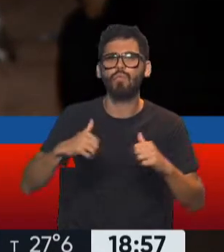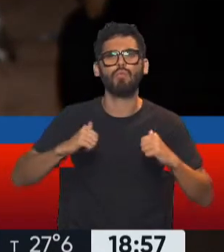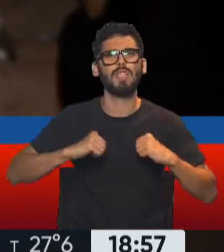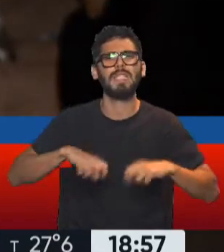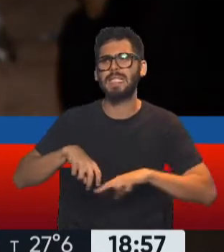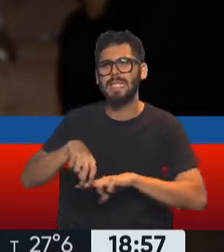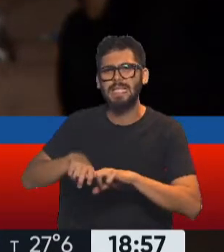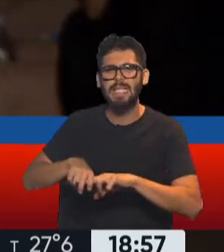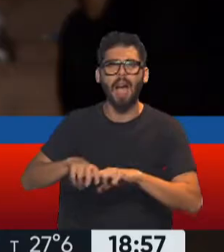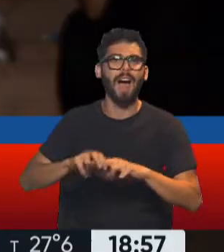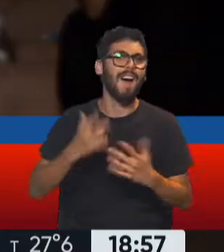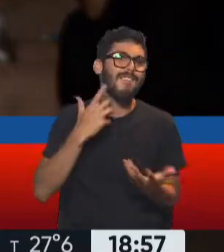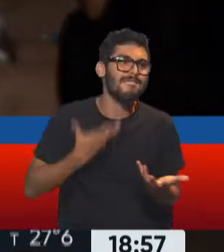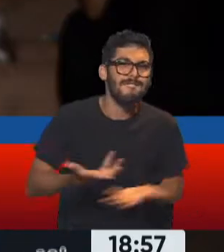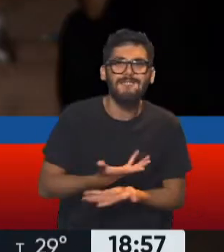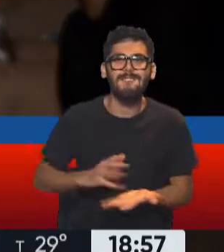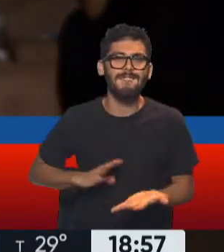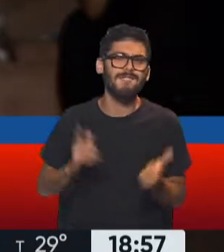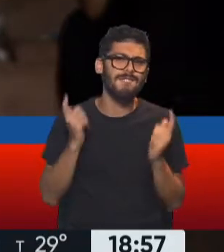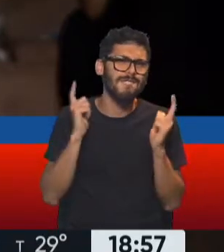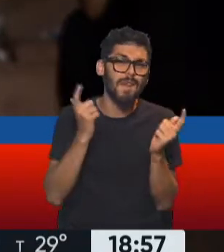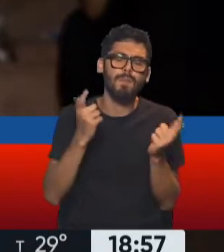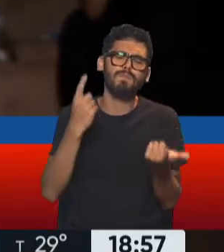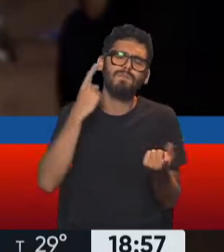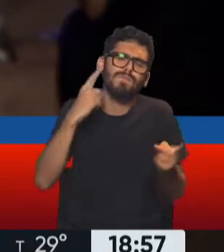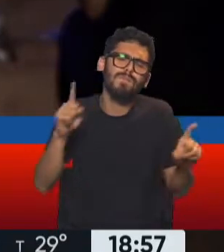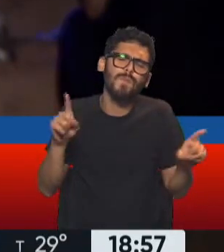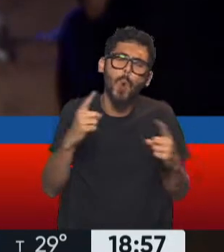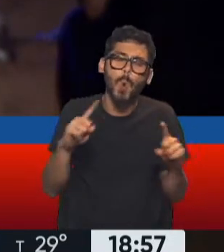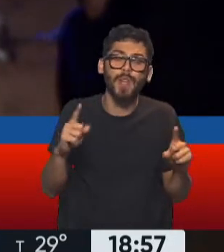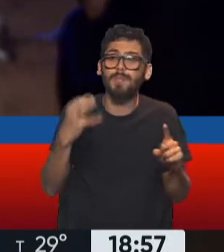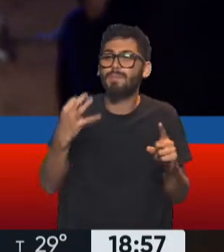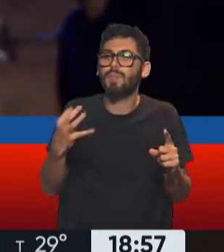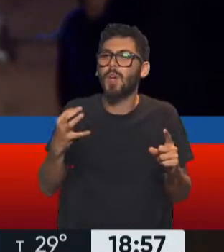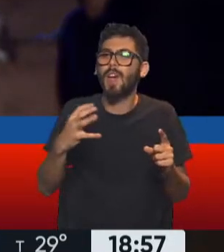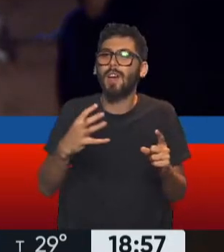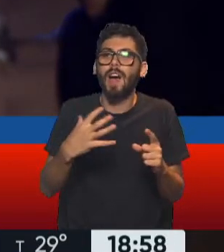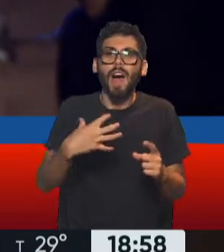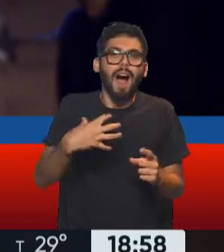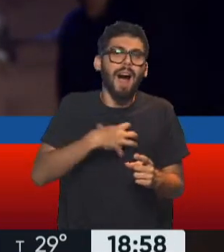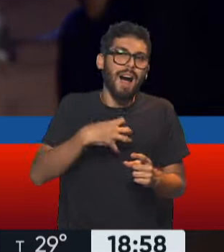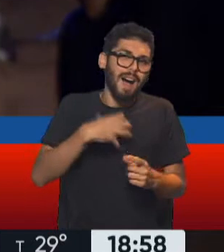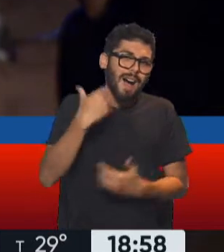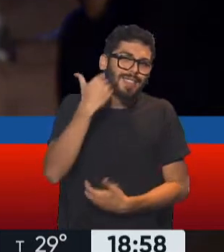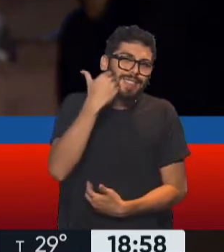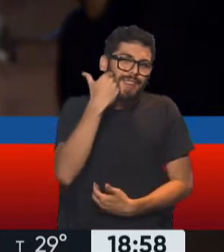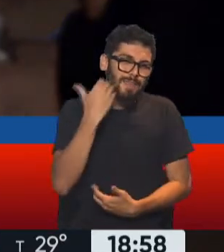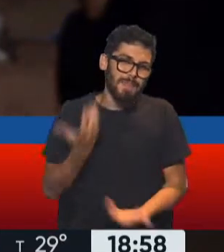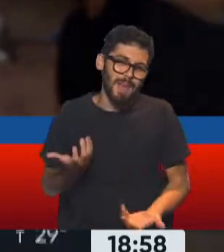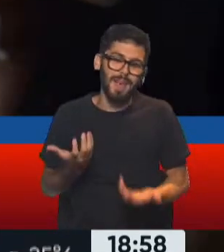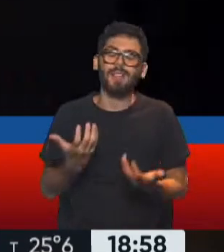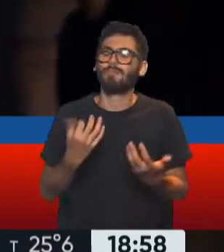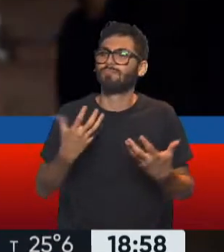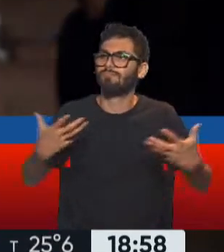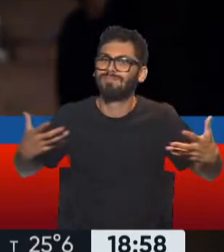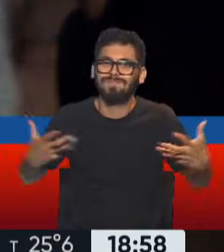con sus sillitas, con ganas de disfrutar de esta música, de esta forma de ser que es el chamamé y que nos concentra con